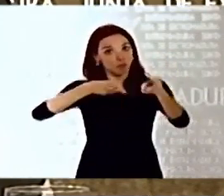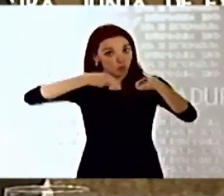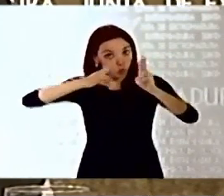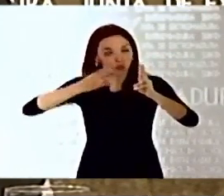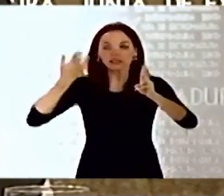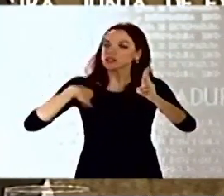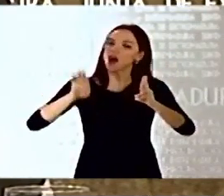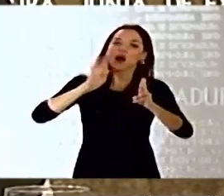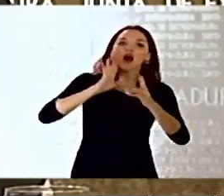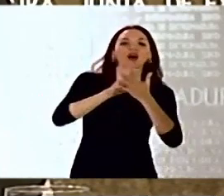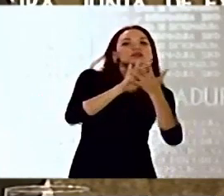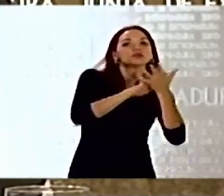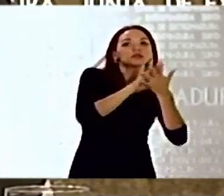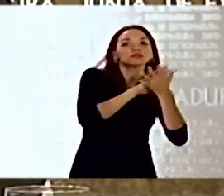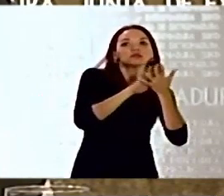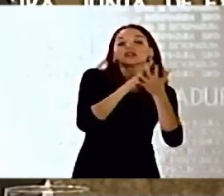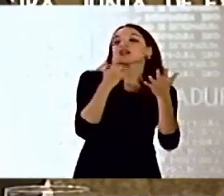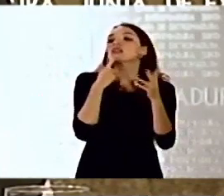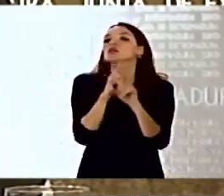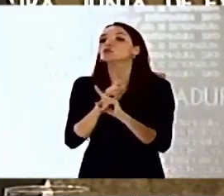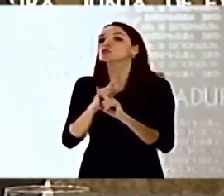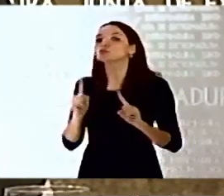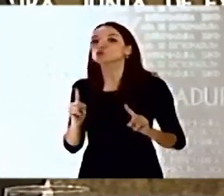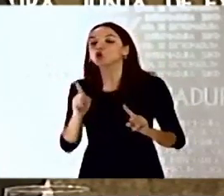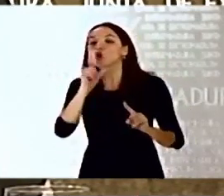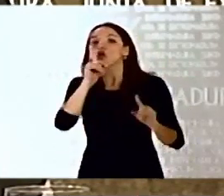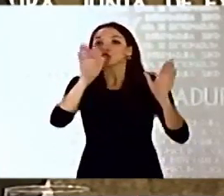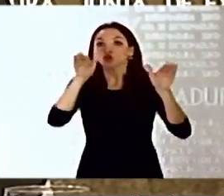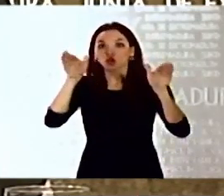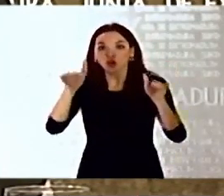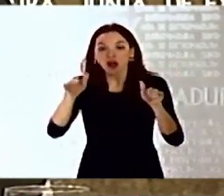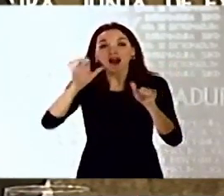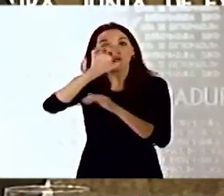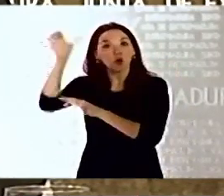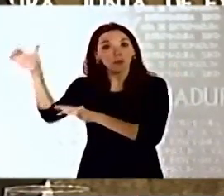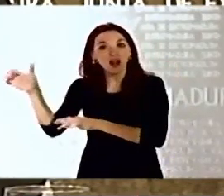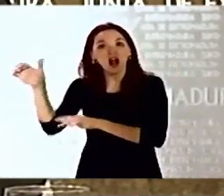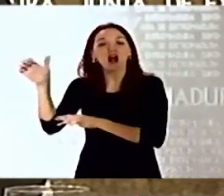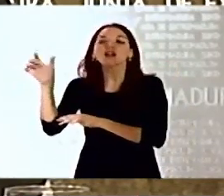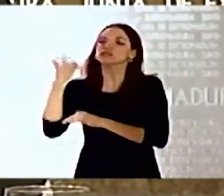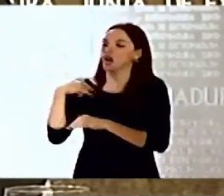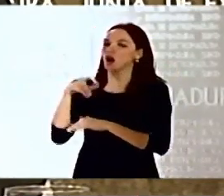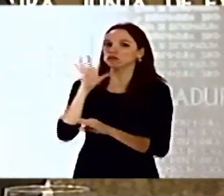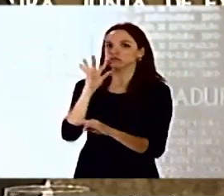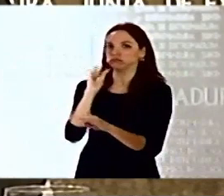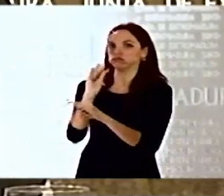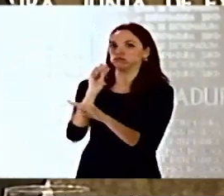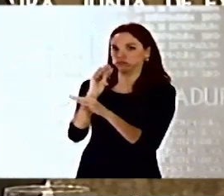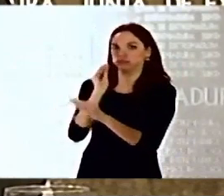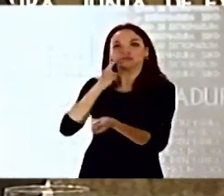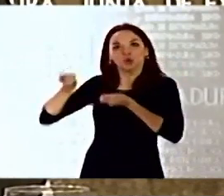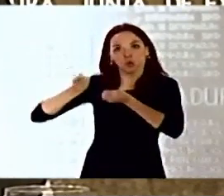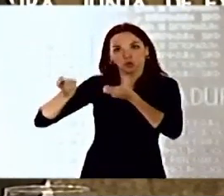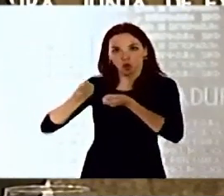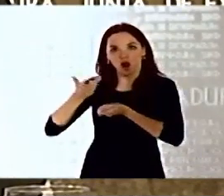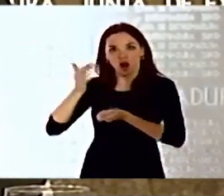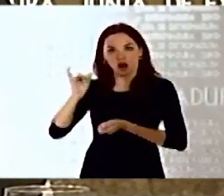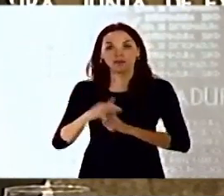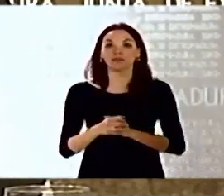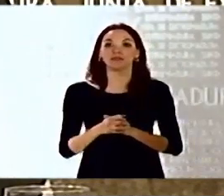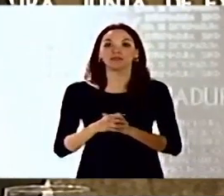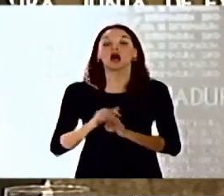hubo una restricción de la caza de la tórtola europea. Tercero, la Junta de Extremadura, junto con la Federación